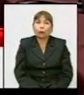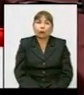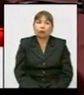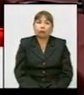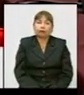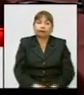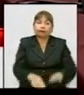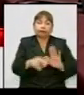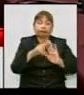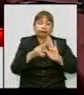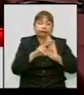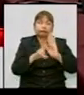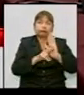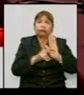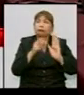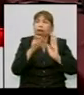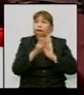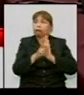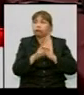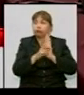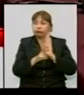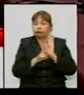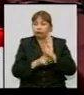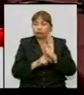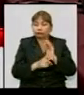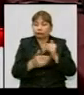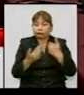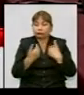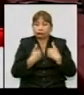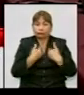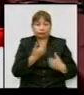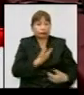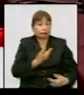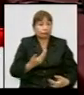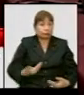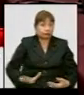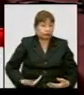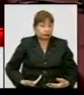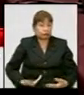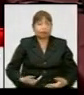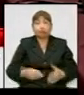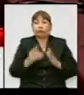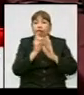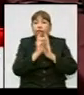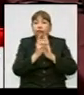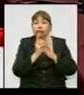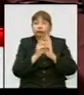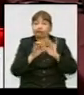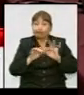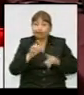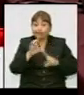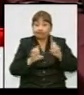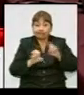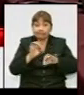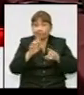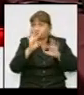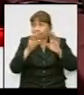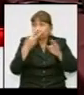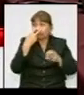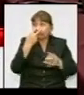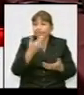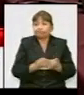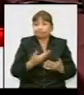La tercera norma es el decreto legislativo 1412 del gobierno digital, donde, para el punto de vista